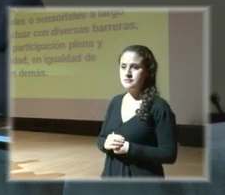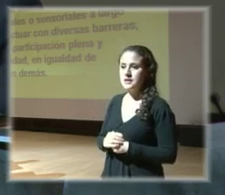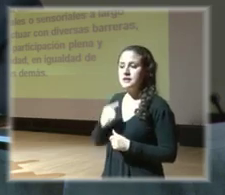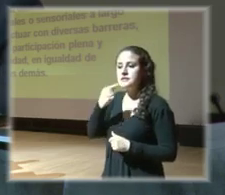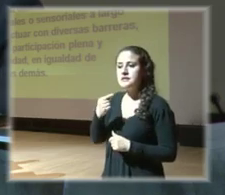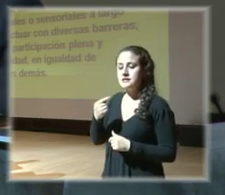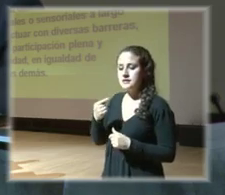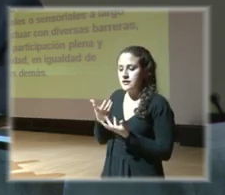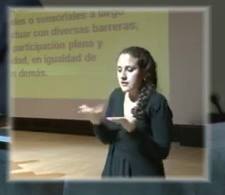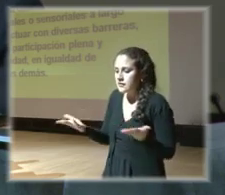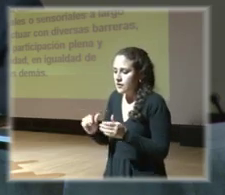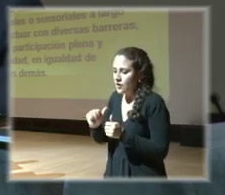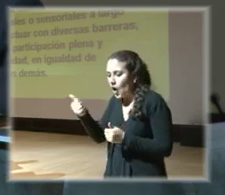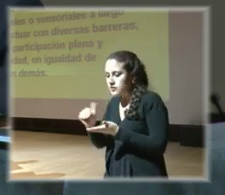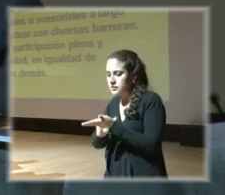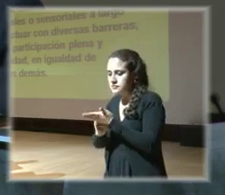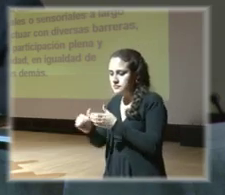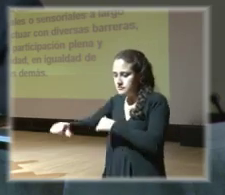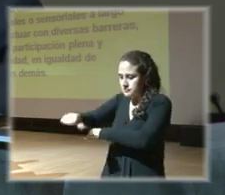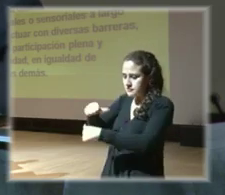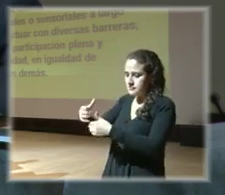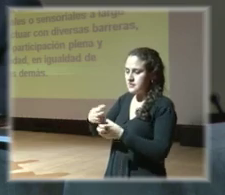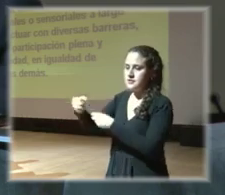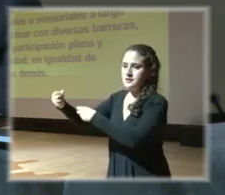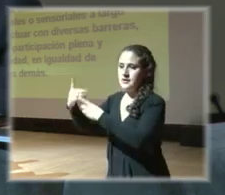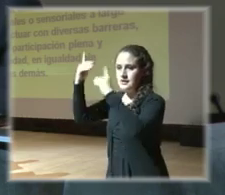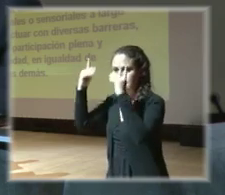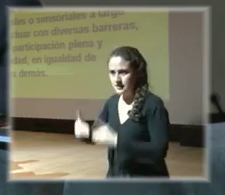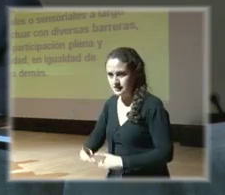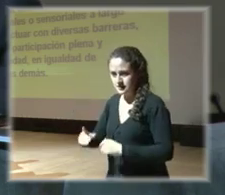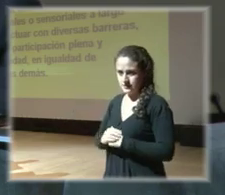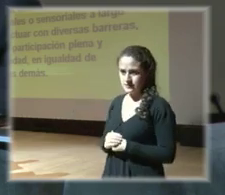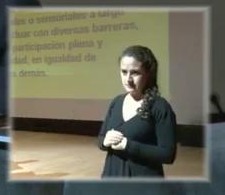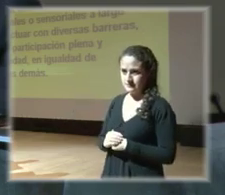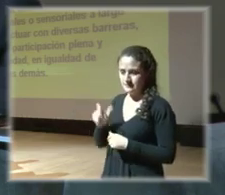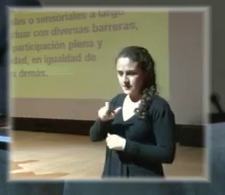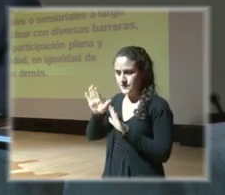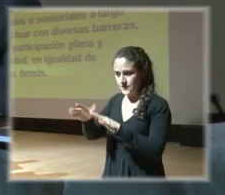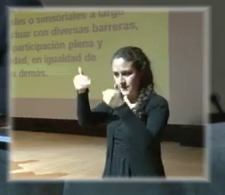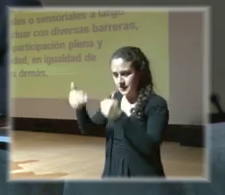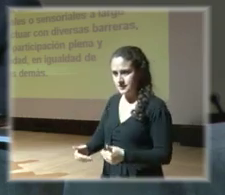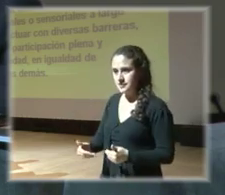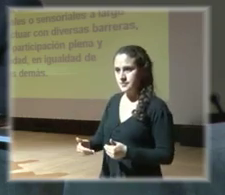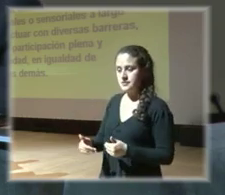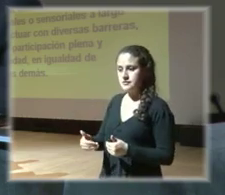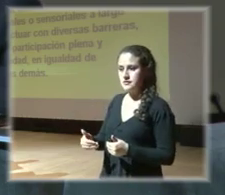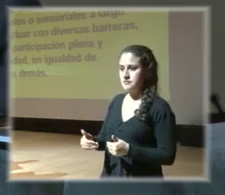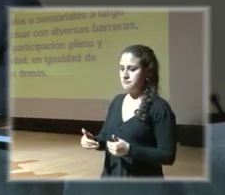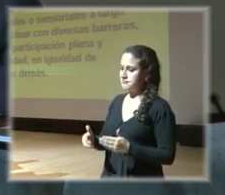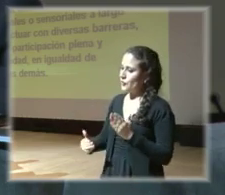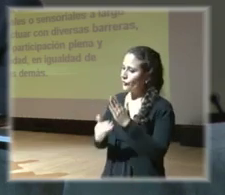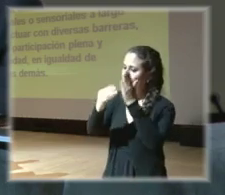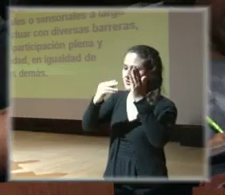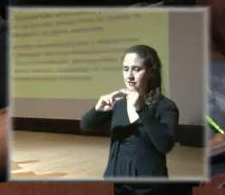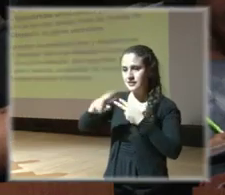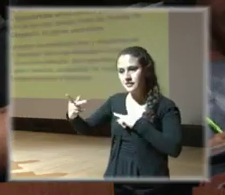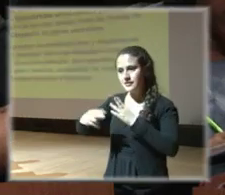que sustituyan la voluntad o la toma de decisiones de las personas con discapacidad son contrarios a la